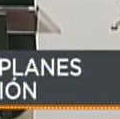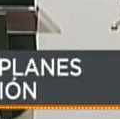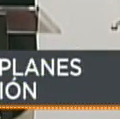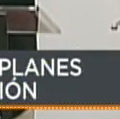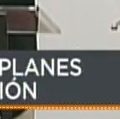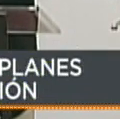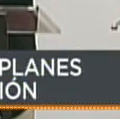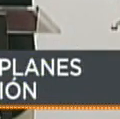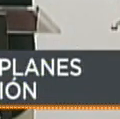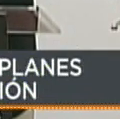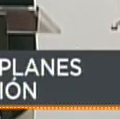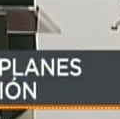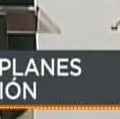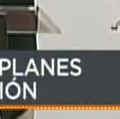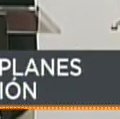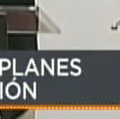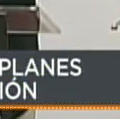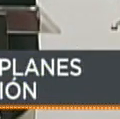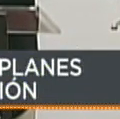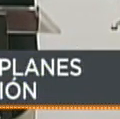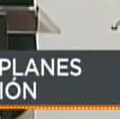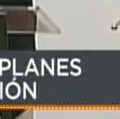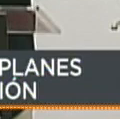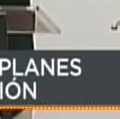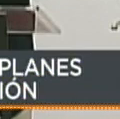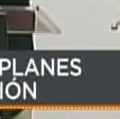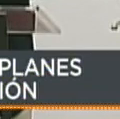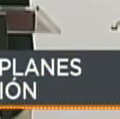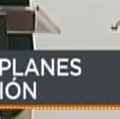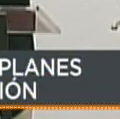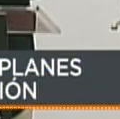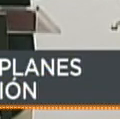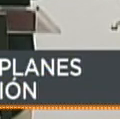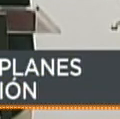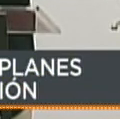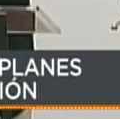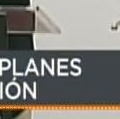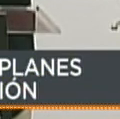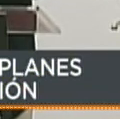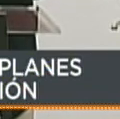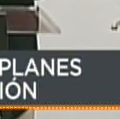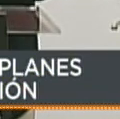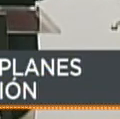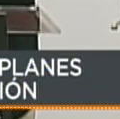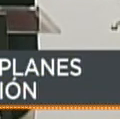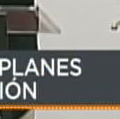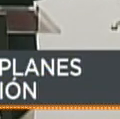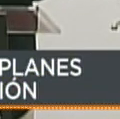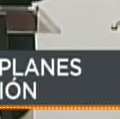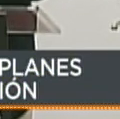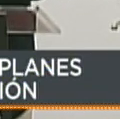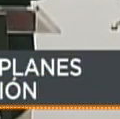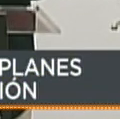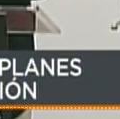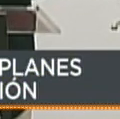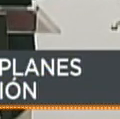de nuevo, máximo despliegue. El presidente de la República, el día de ayer,